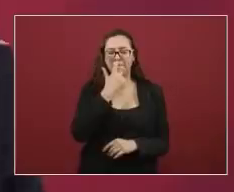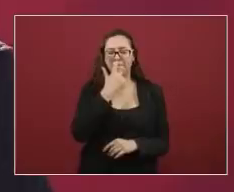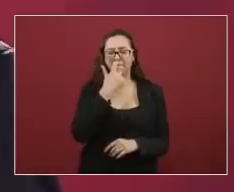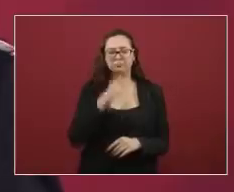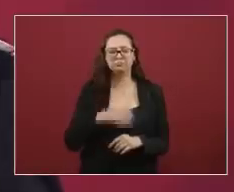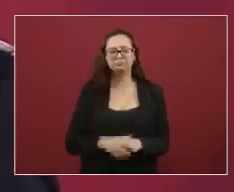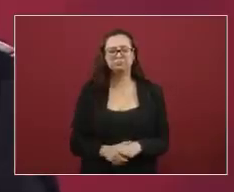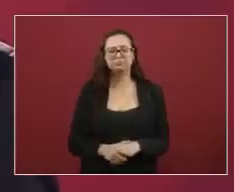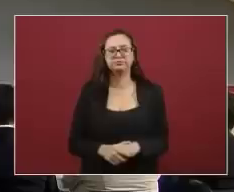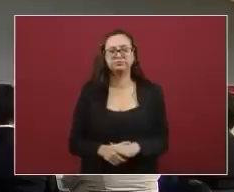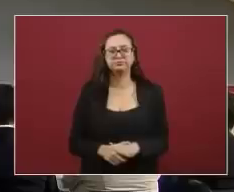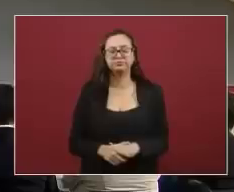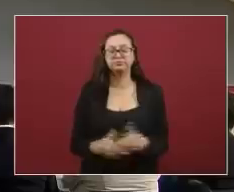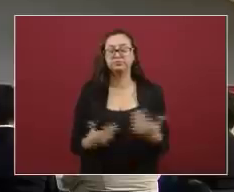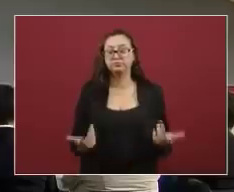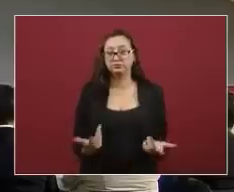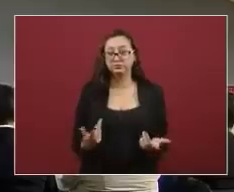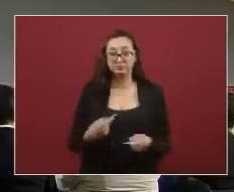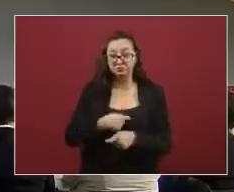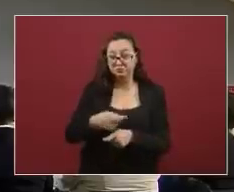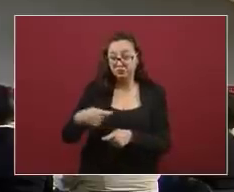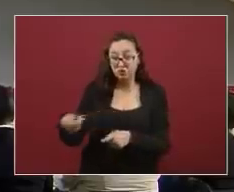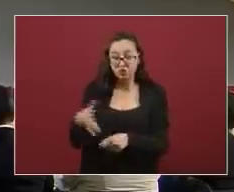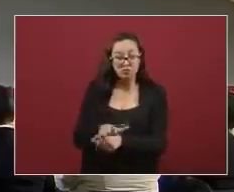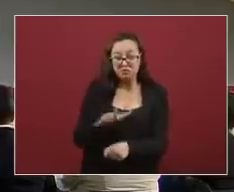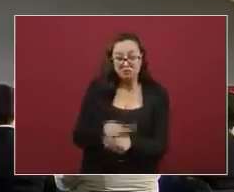falta más información,